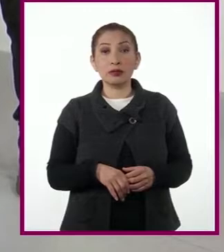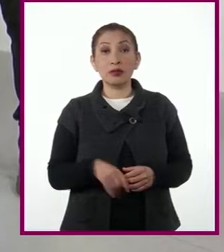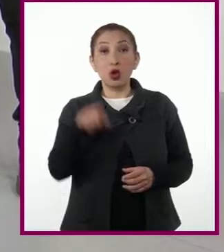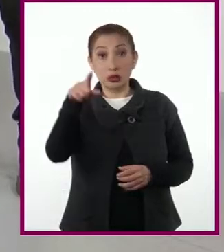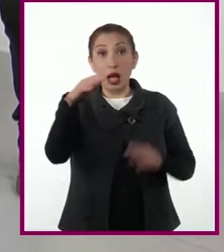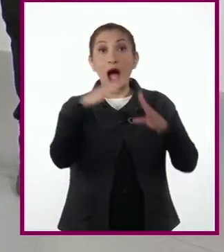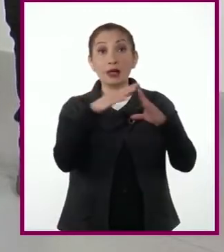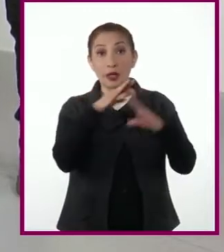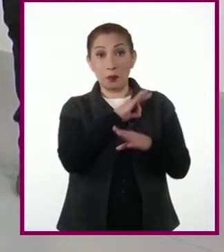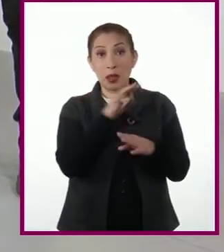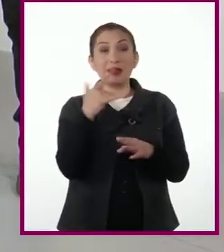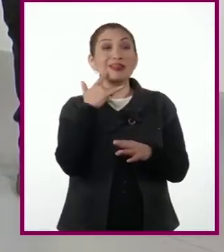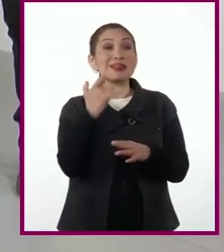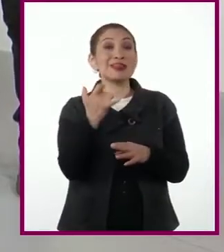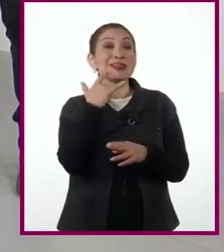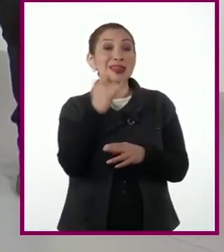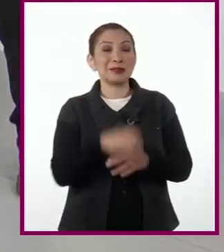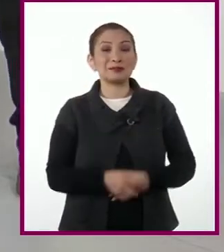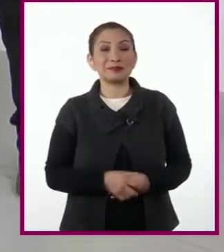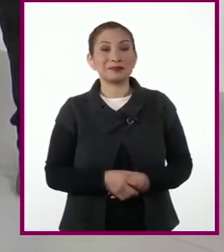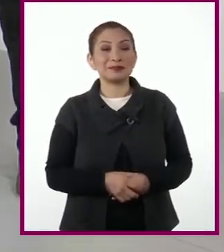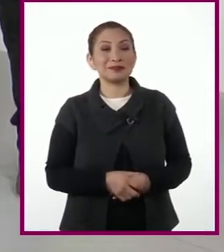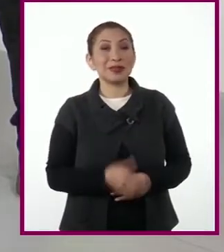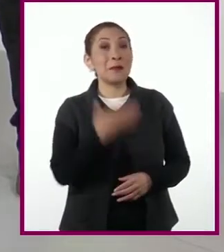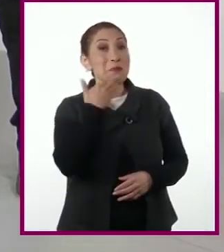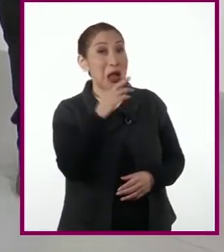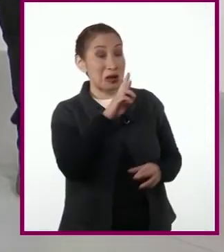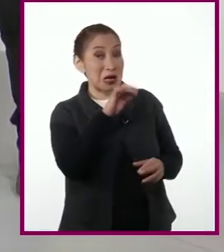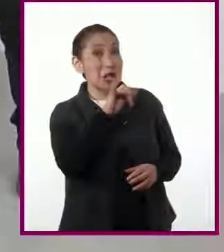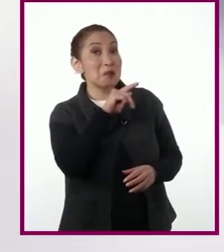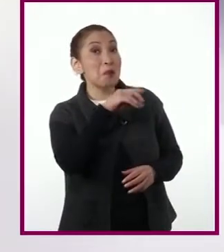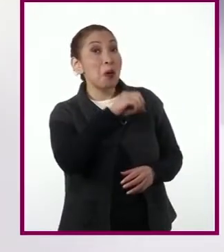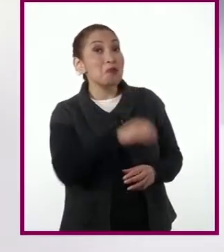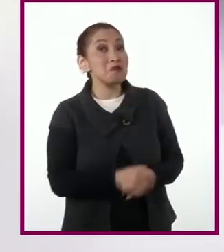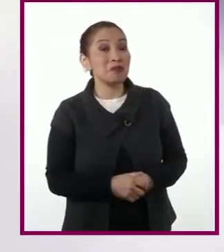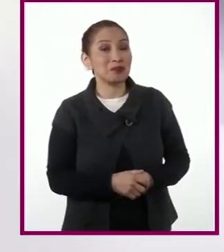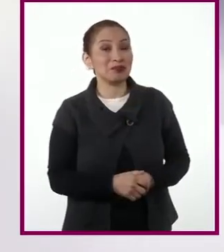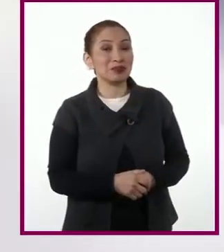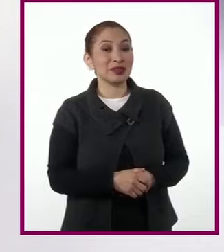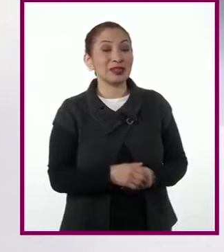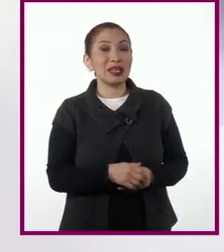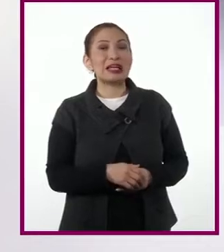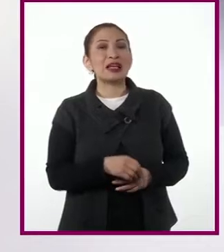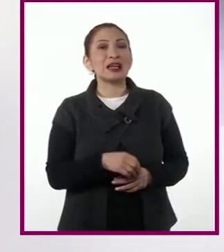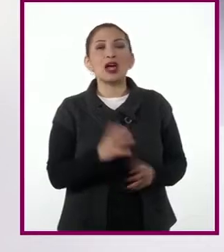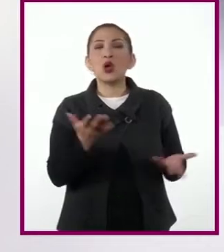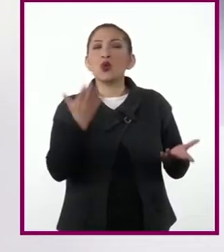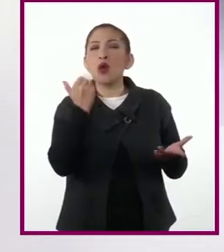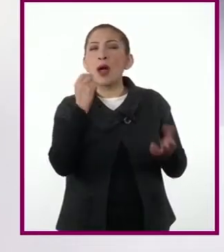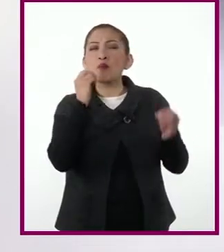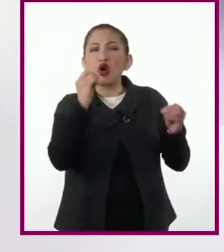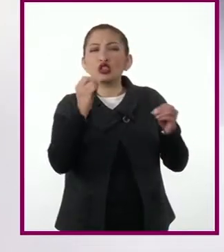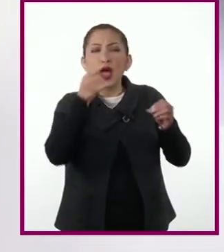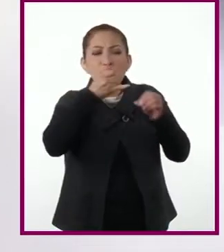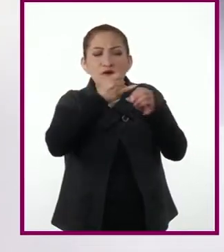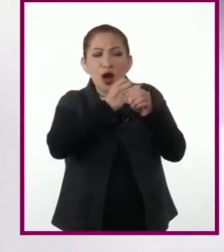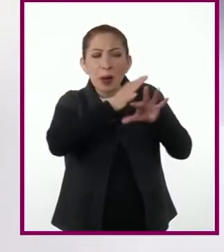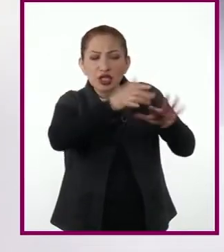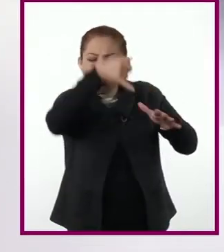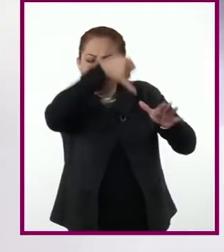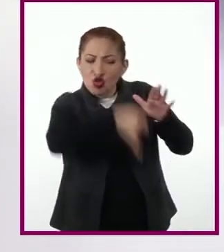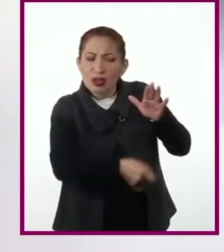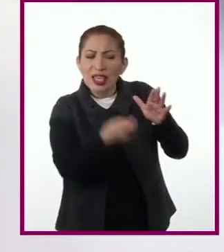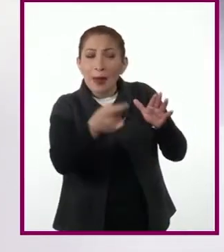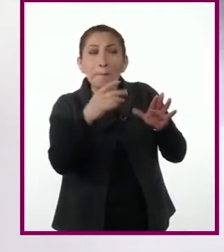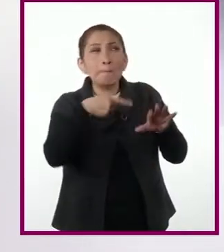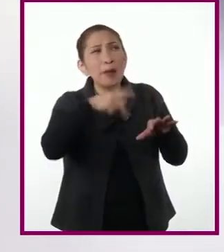¿Ustedes en casa lo pueden intentar? ¡Qué buen ritmo! Aunque no tenemos mucha información, es natural pensar